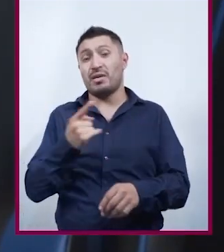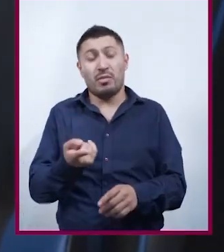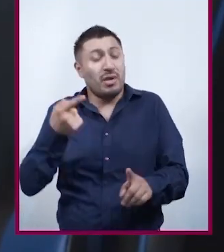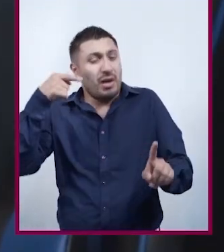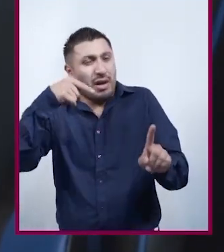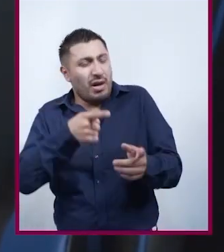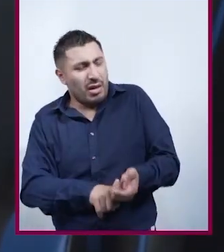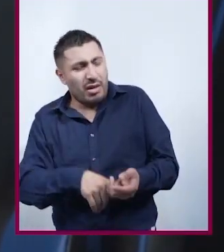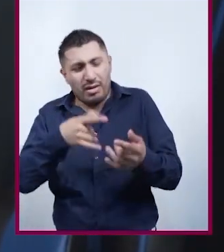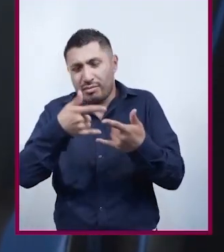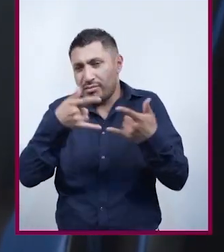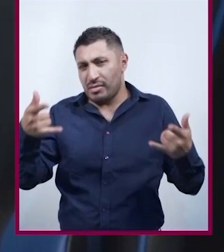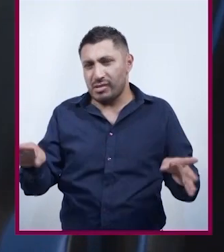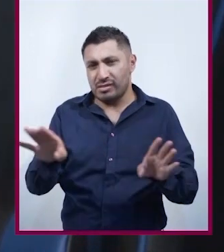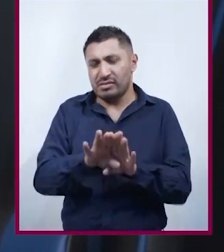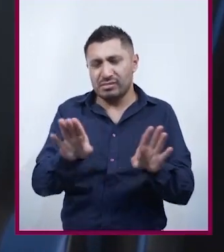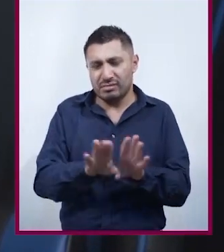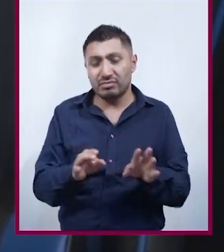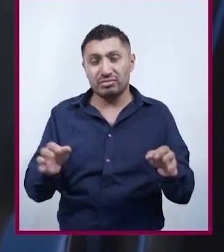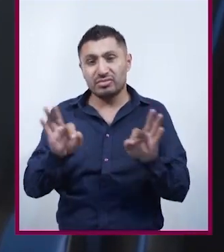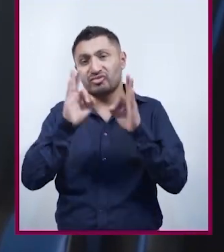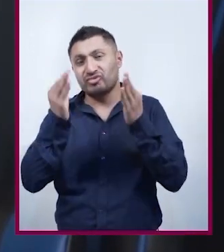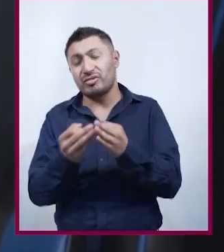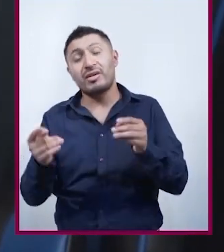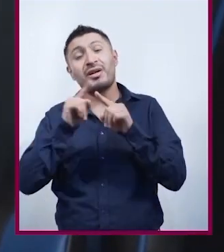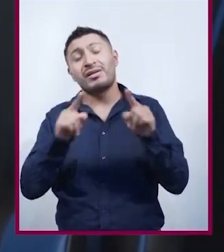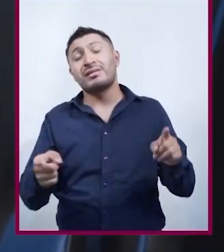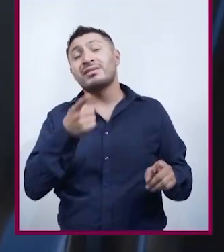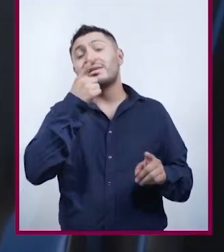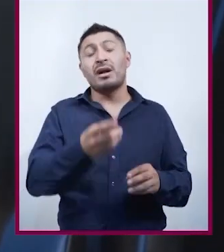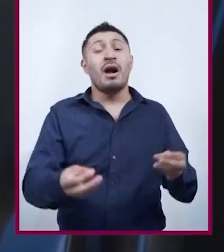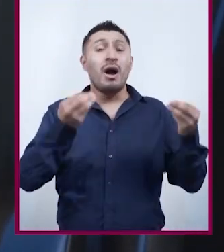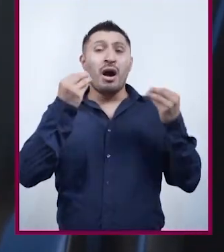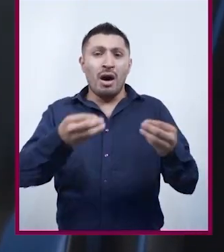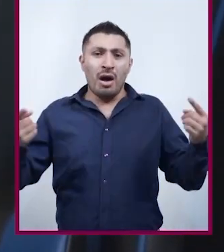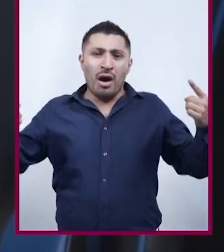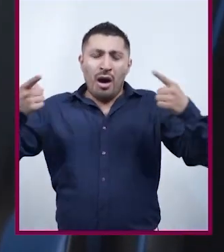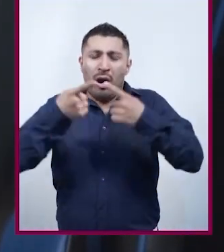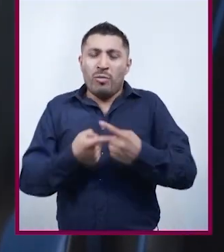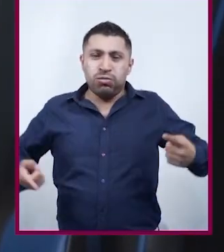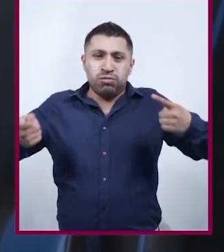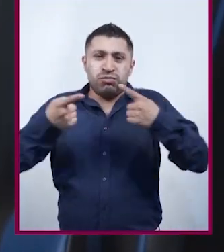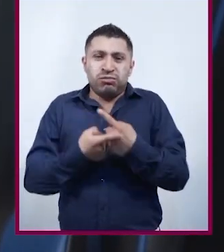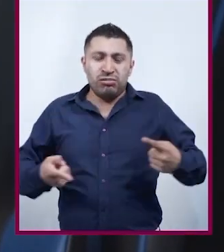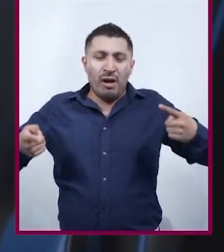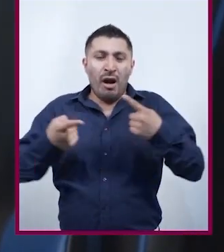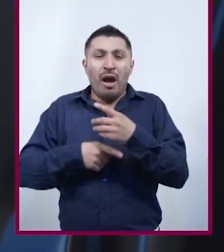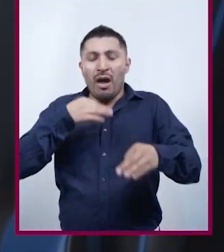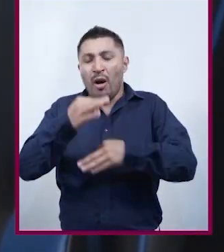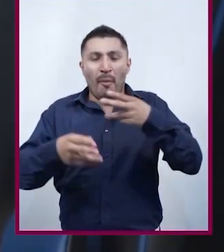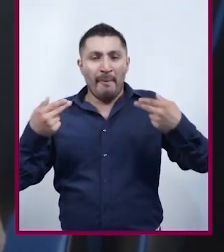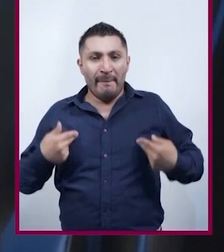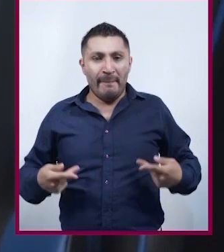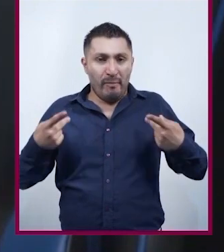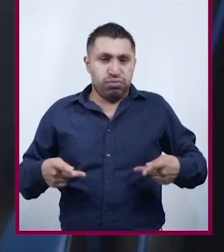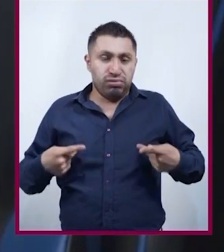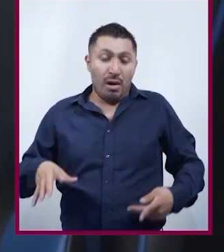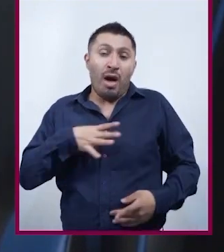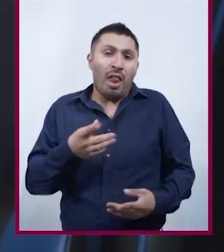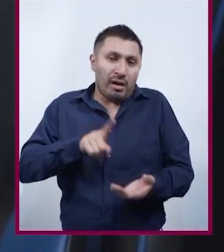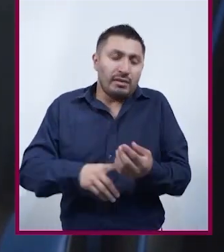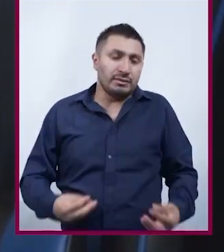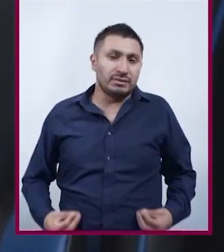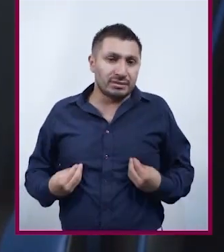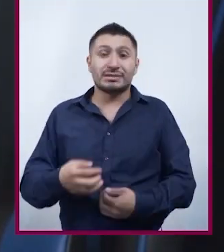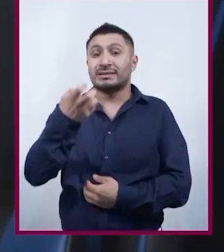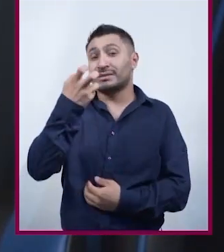forma, en ella se manifiestan de forma metafórica muchas de las adversidades que toda persona experimenta en la vida.